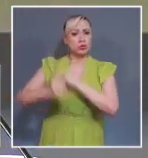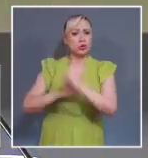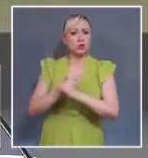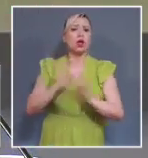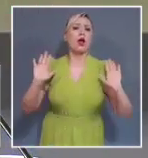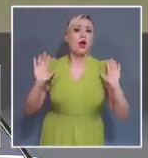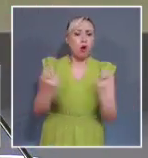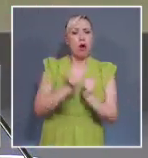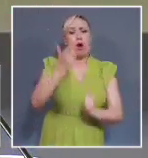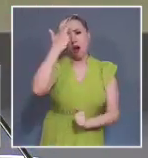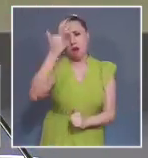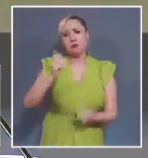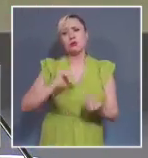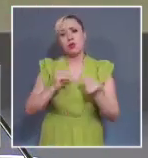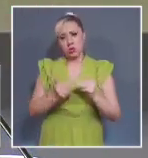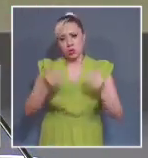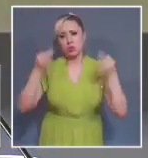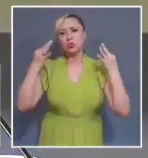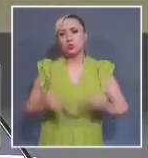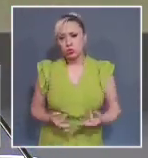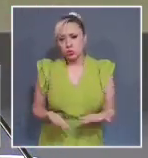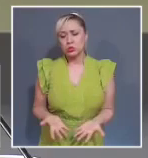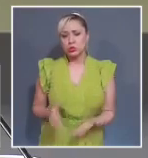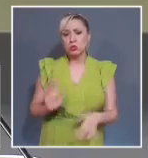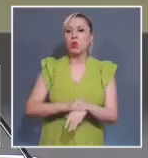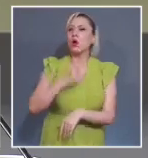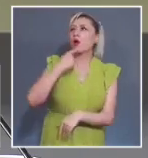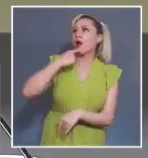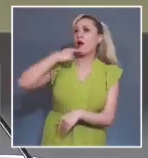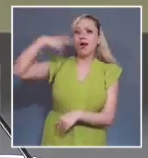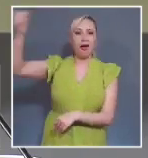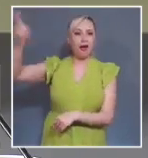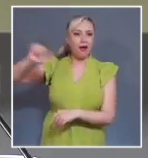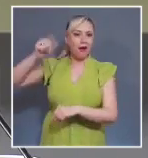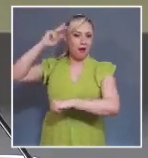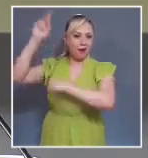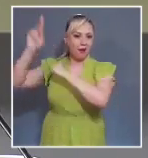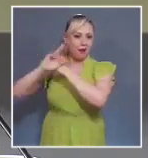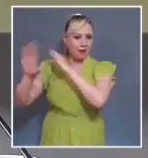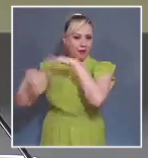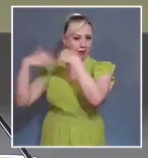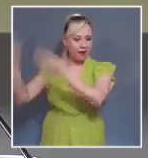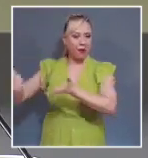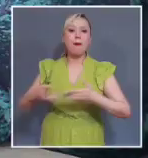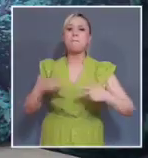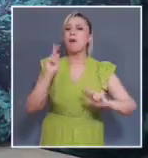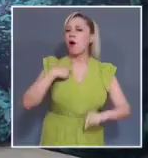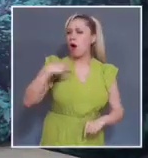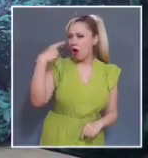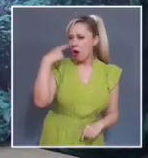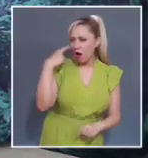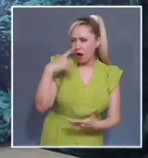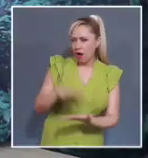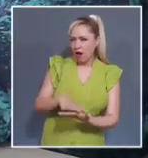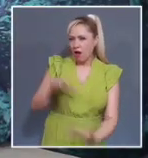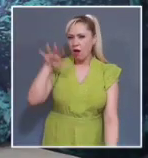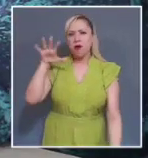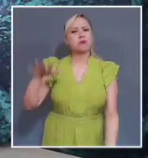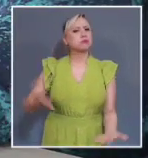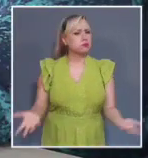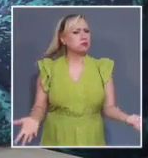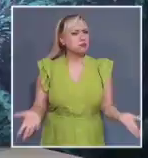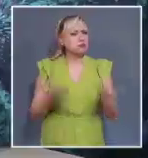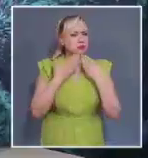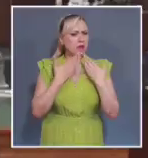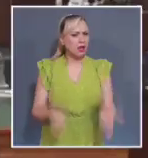tribunales dicen. Y lo que yo veo es que esa tendencia se ha satisfecho. Propusieron impulsar el estudio